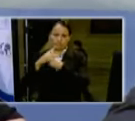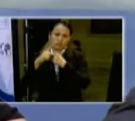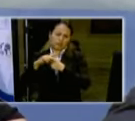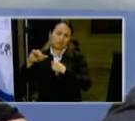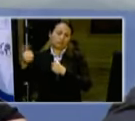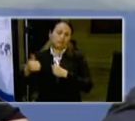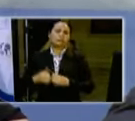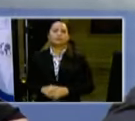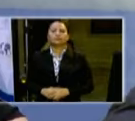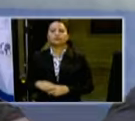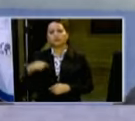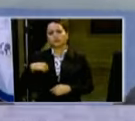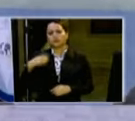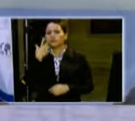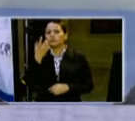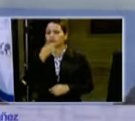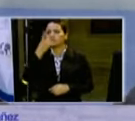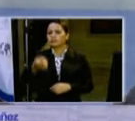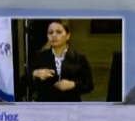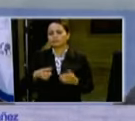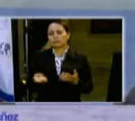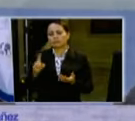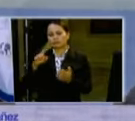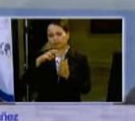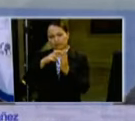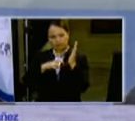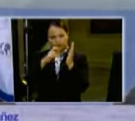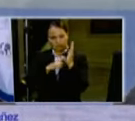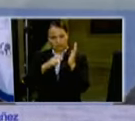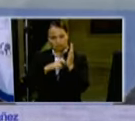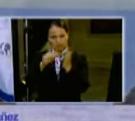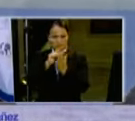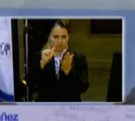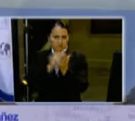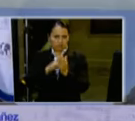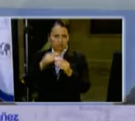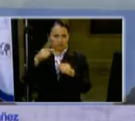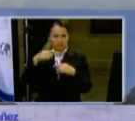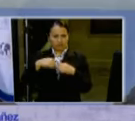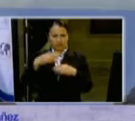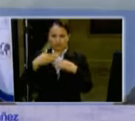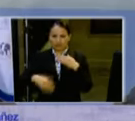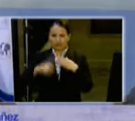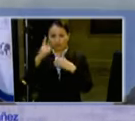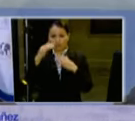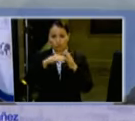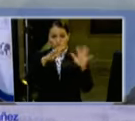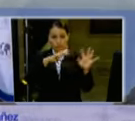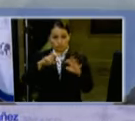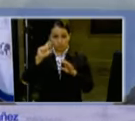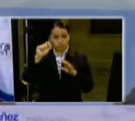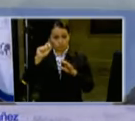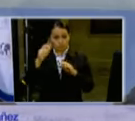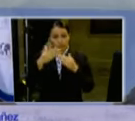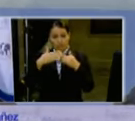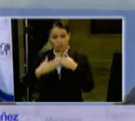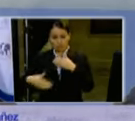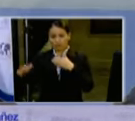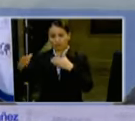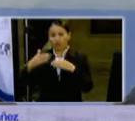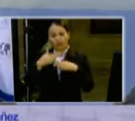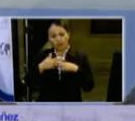que dentro de las reformas constitucionales desde 1920, de la Constitución del 17 hasta